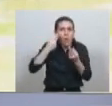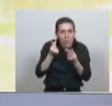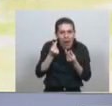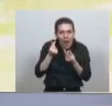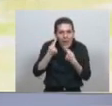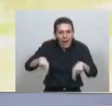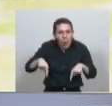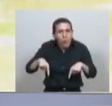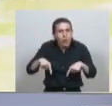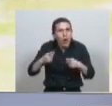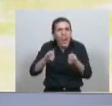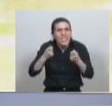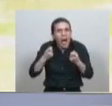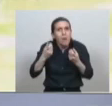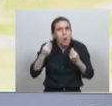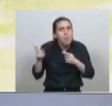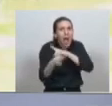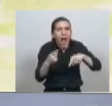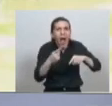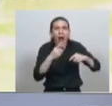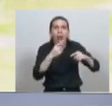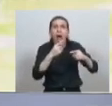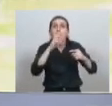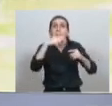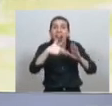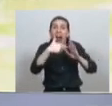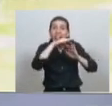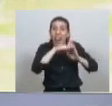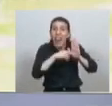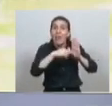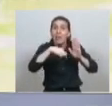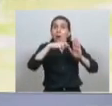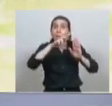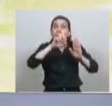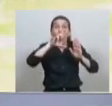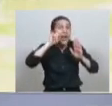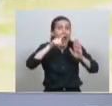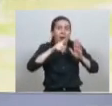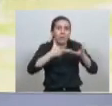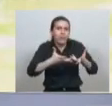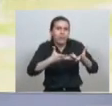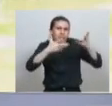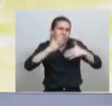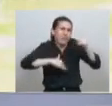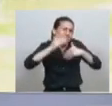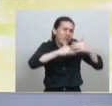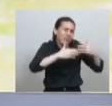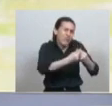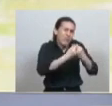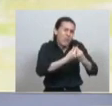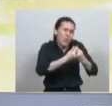es que me parece que el trascendido muy buen punto vivir el